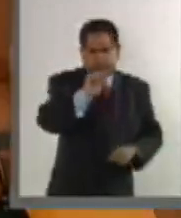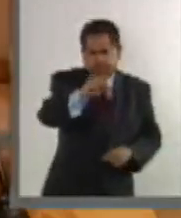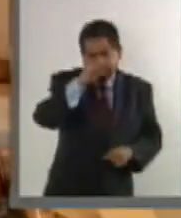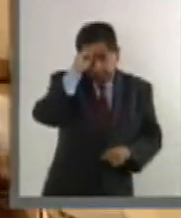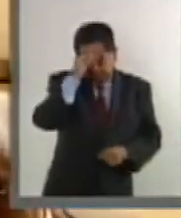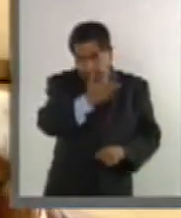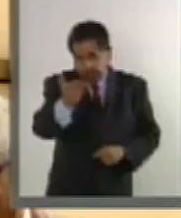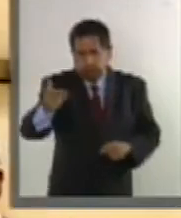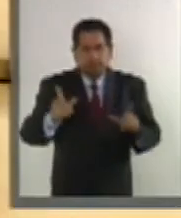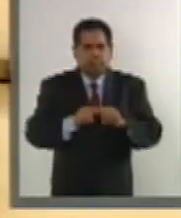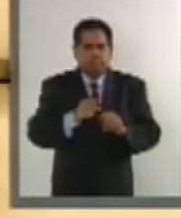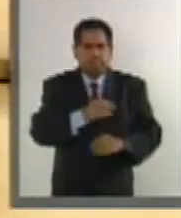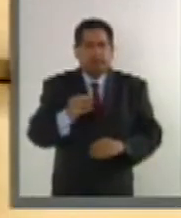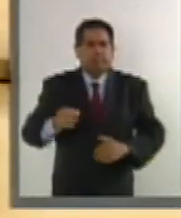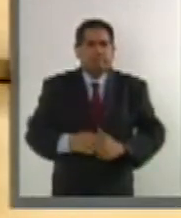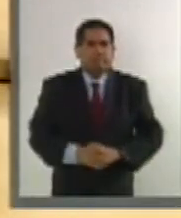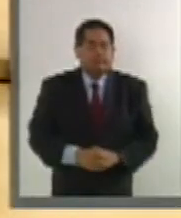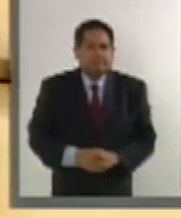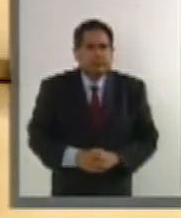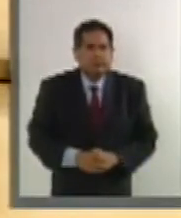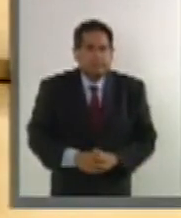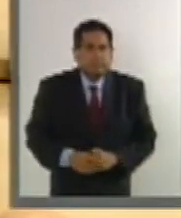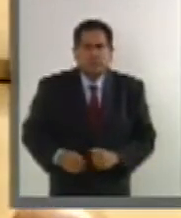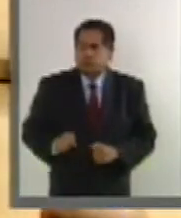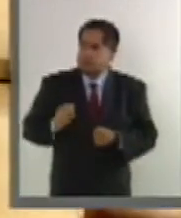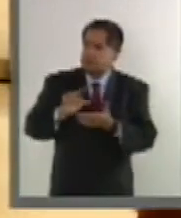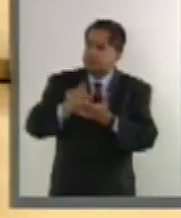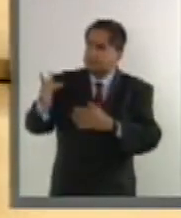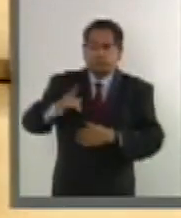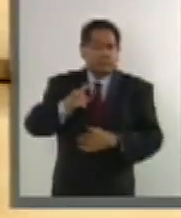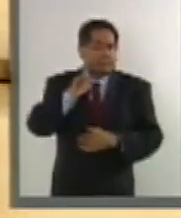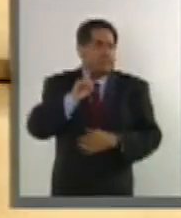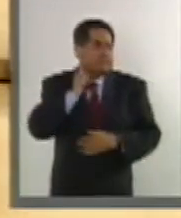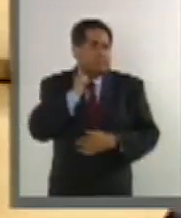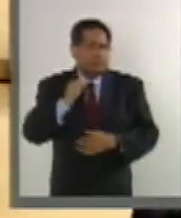Muchas gracias, senadora Gabriela Cuevas Barrón.